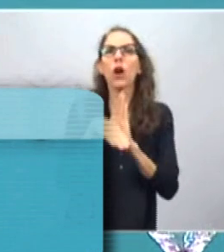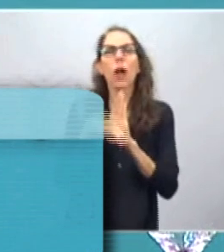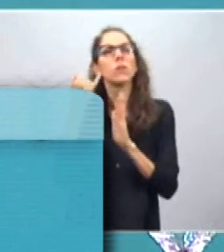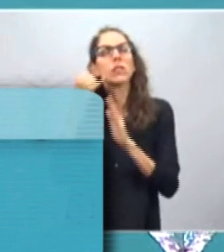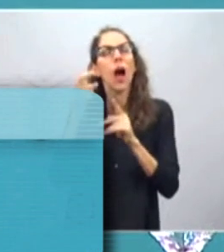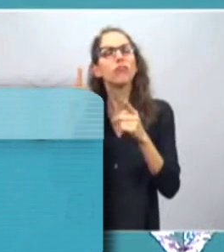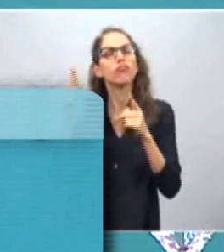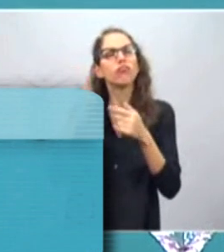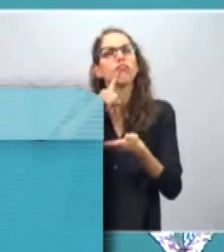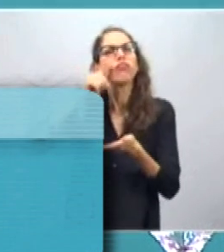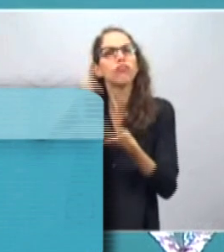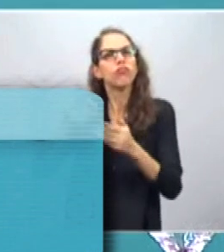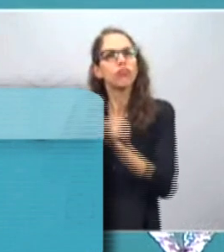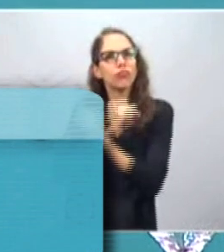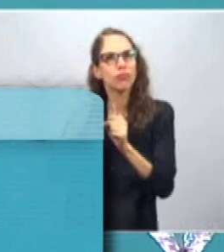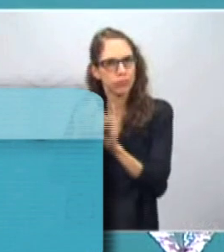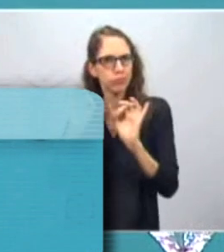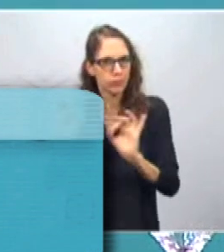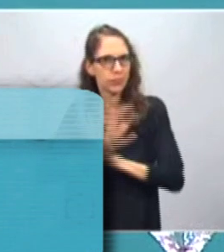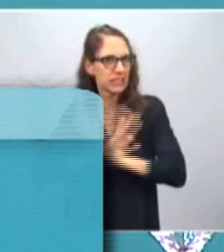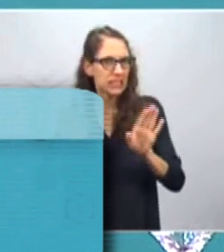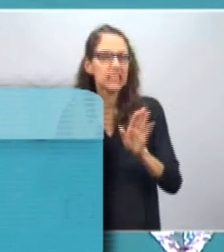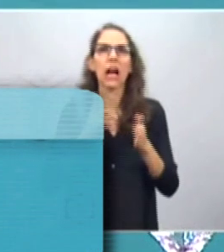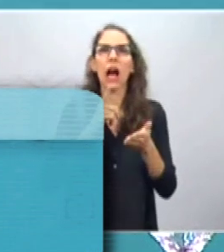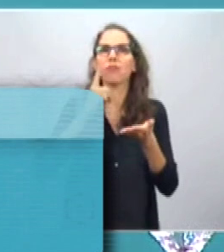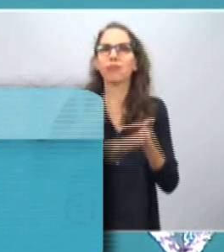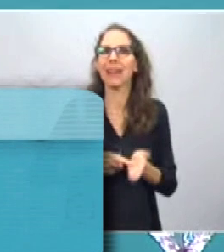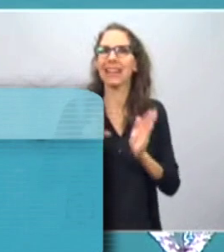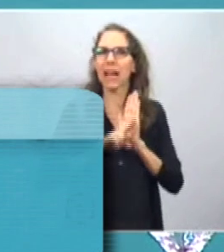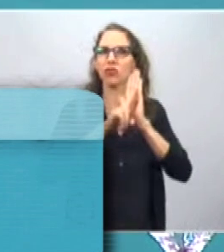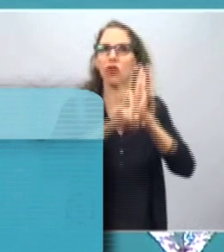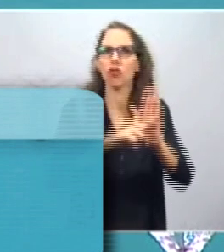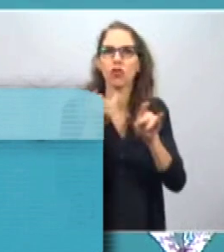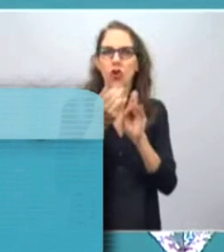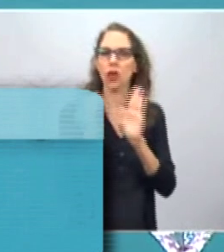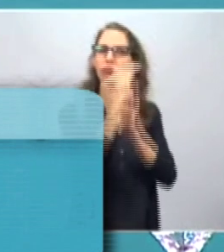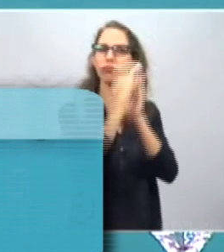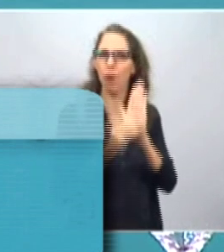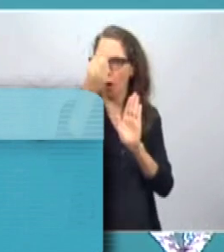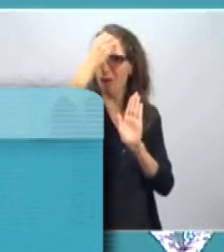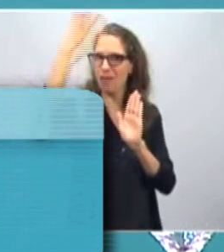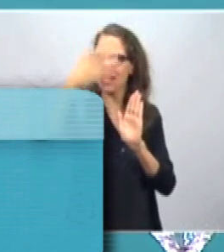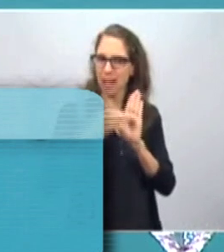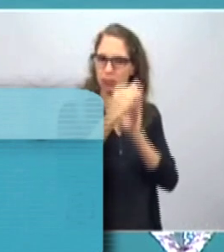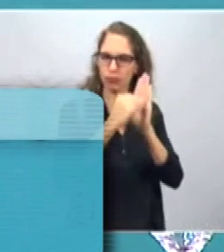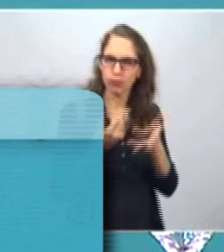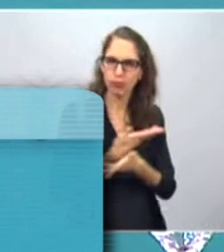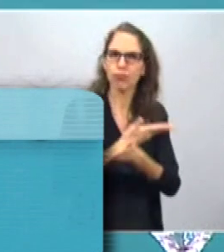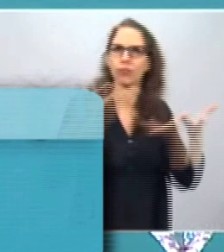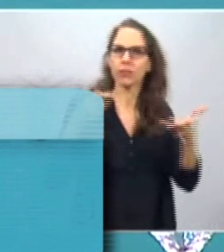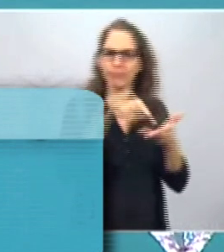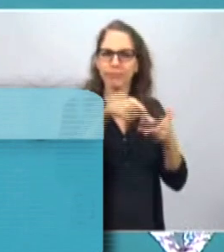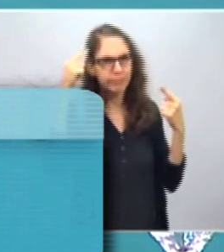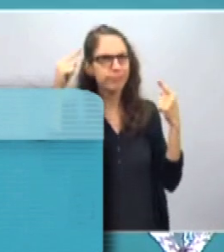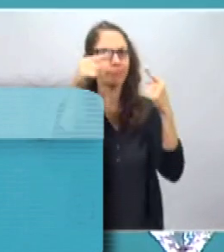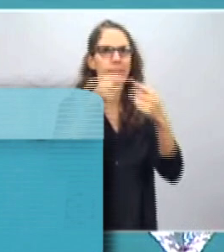definido y que de hecho están ya sus resoluciones publicadas en el boletín oficial, que tiene también la perspectiva de